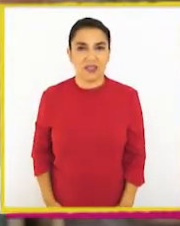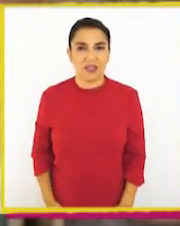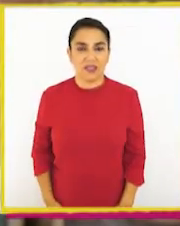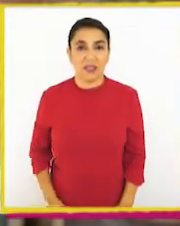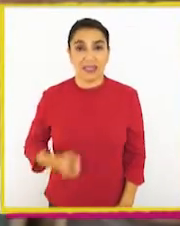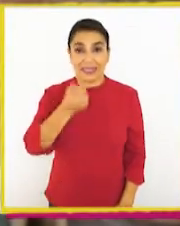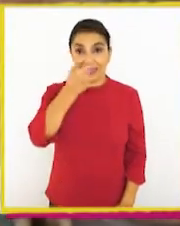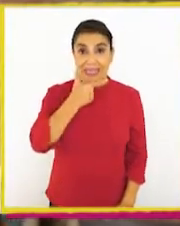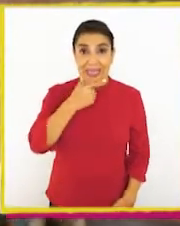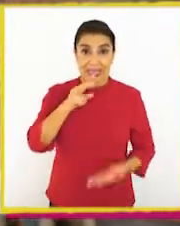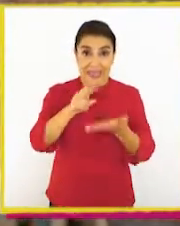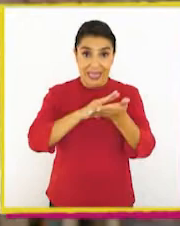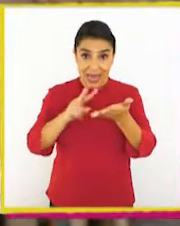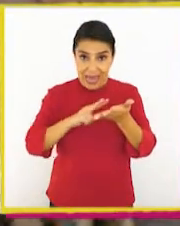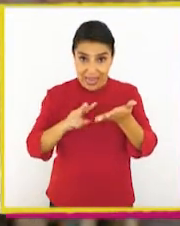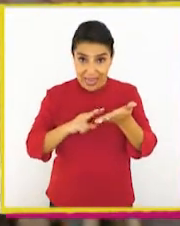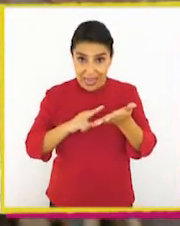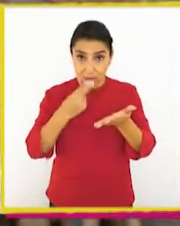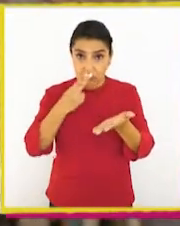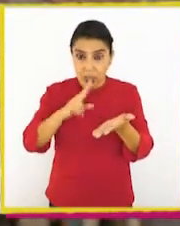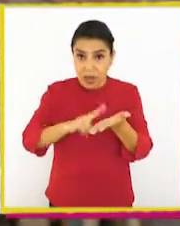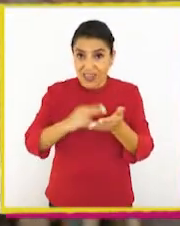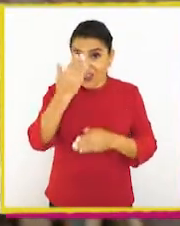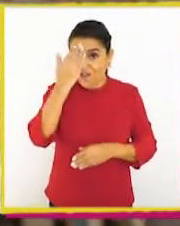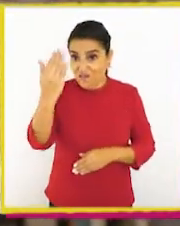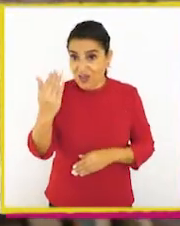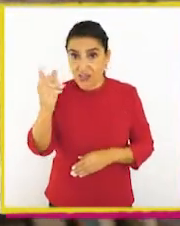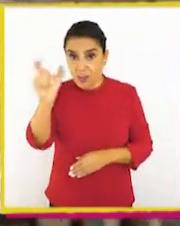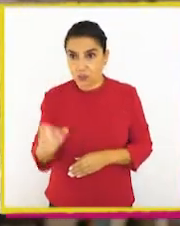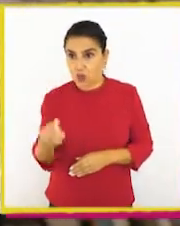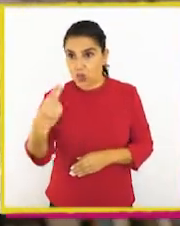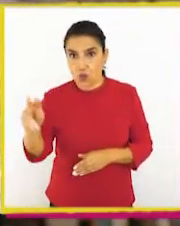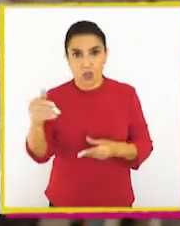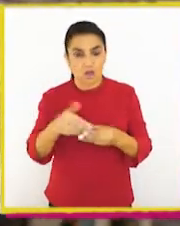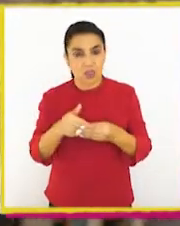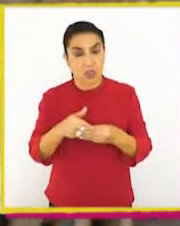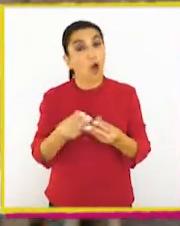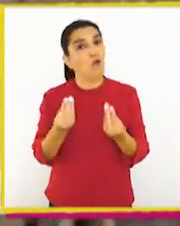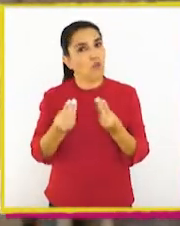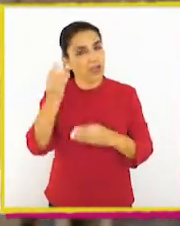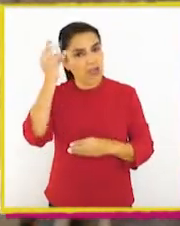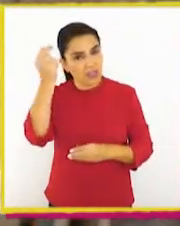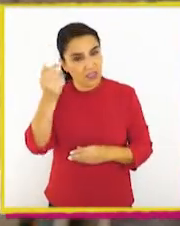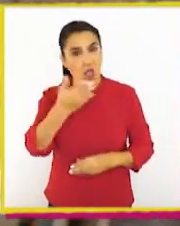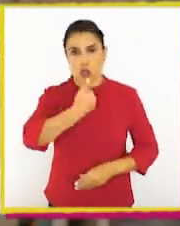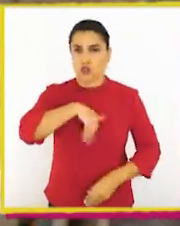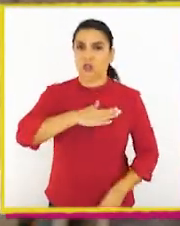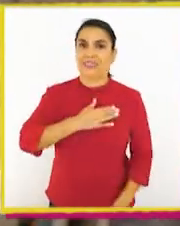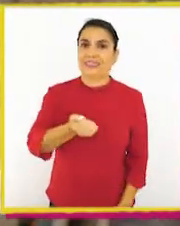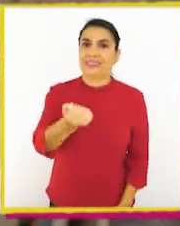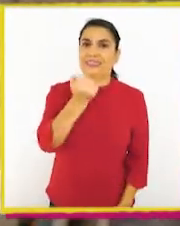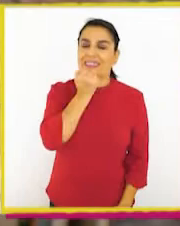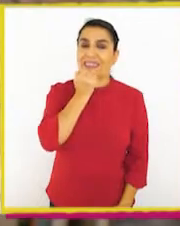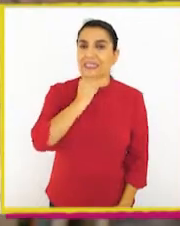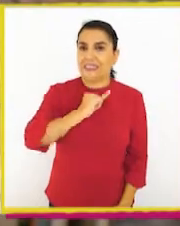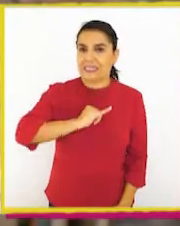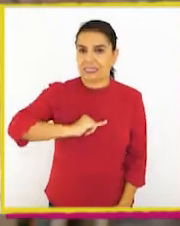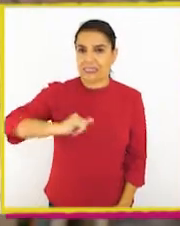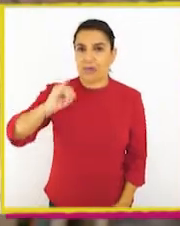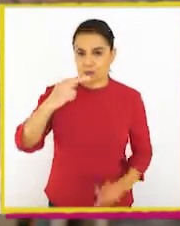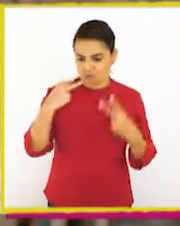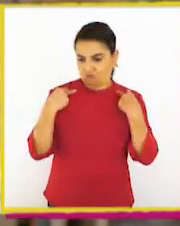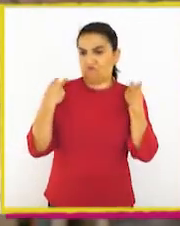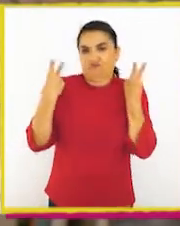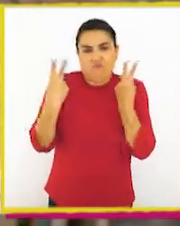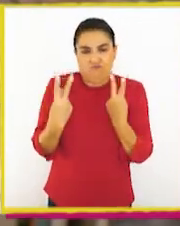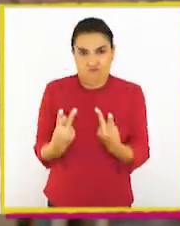¿Que lo lea a él frente al dueño de la billetera? ¡Bien! Buena idea. Cuando cometemos un error, siempre